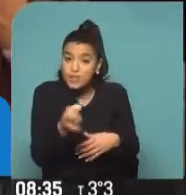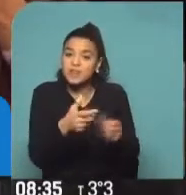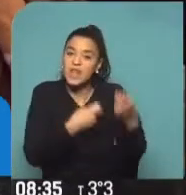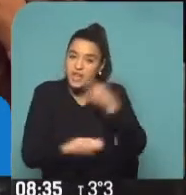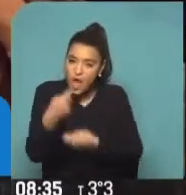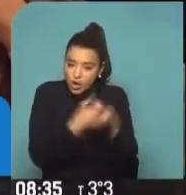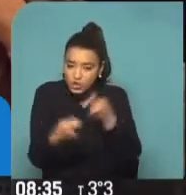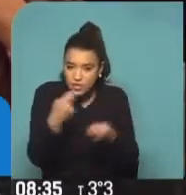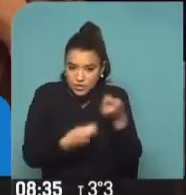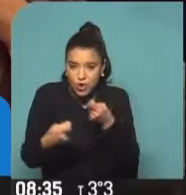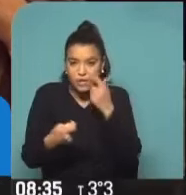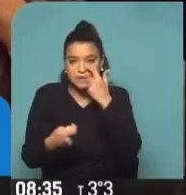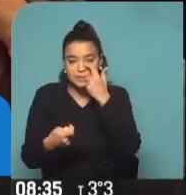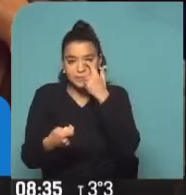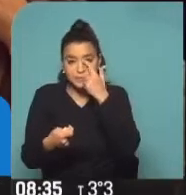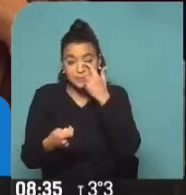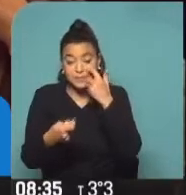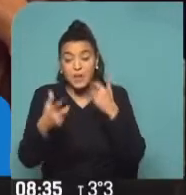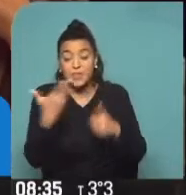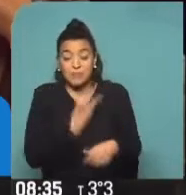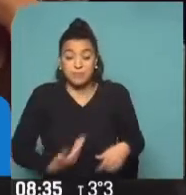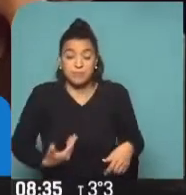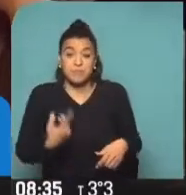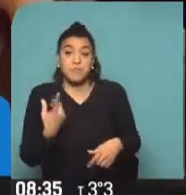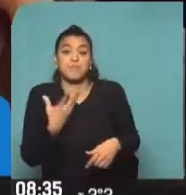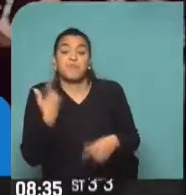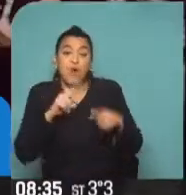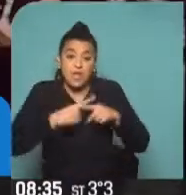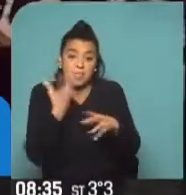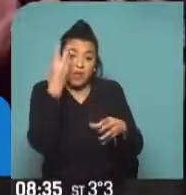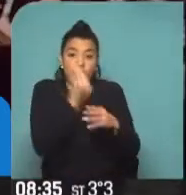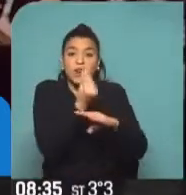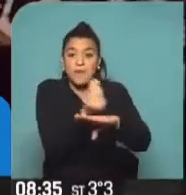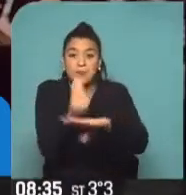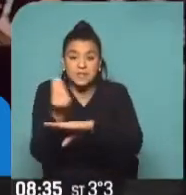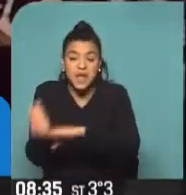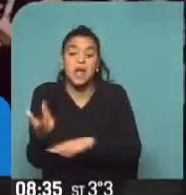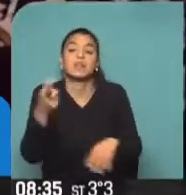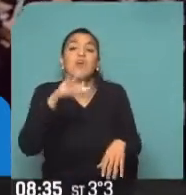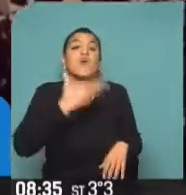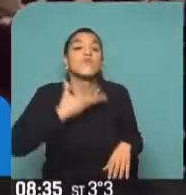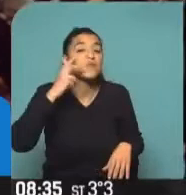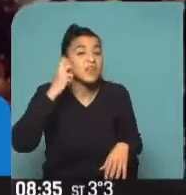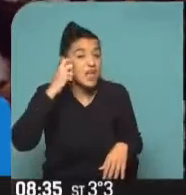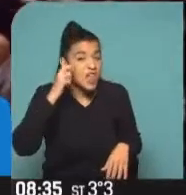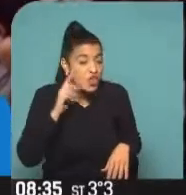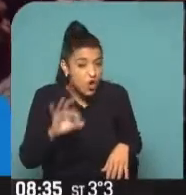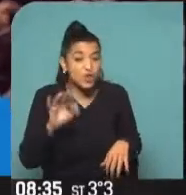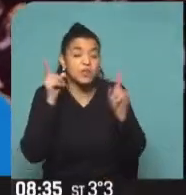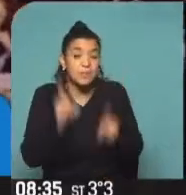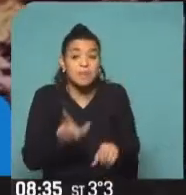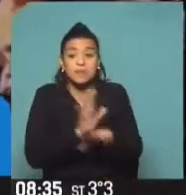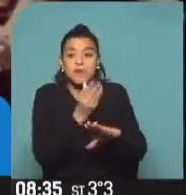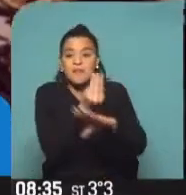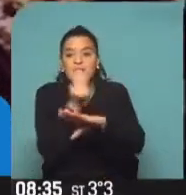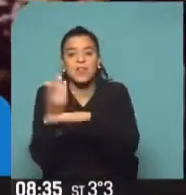negociaciones que tengan los dirigentes políticos, los representantes del oficialismo, el ministro del Interior Rogelio Frigerio, con los referentes